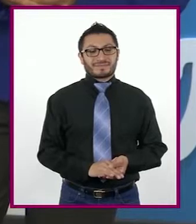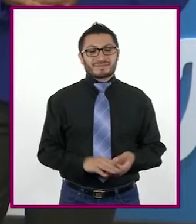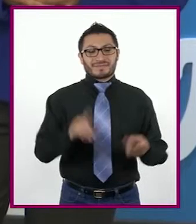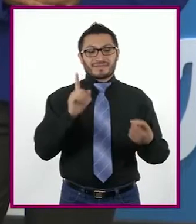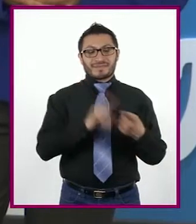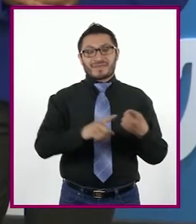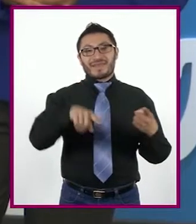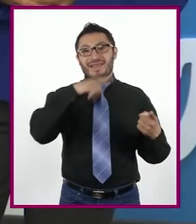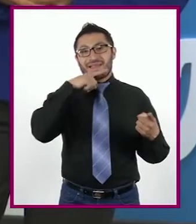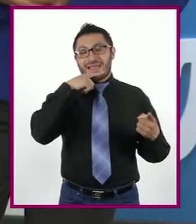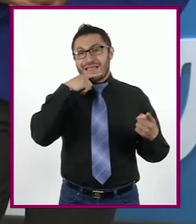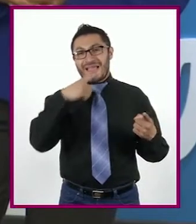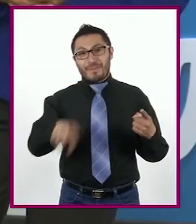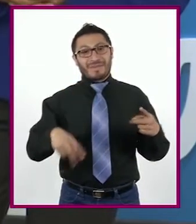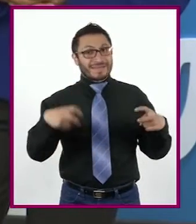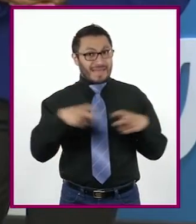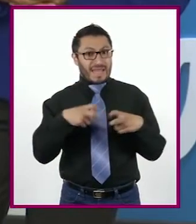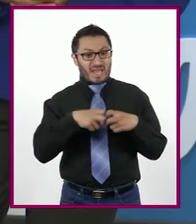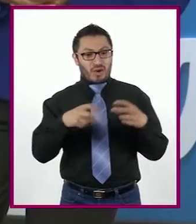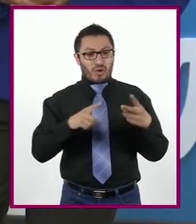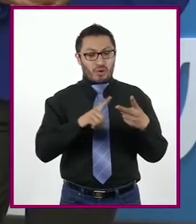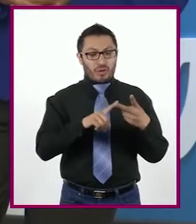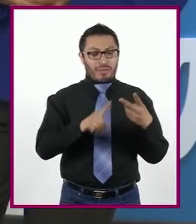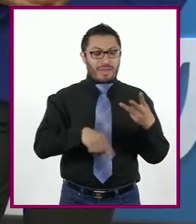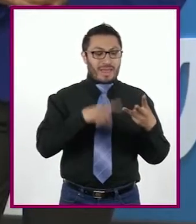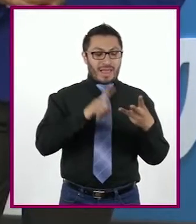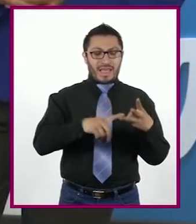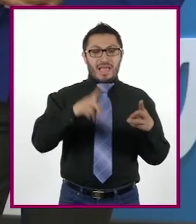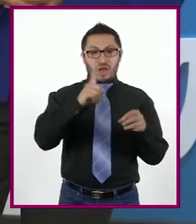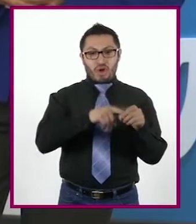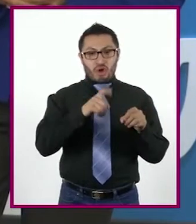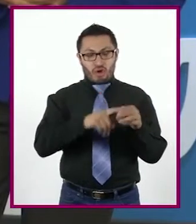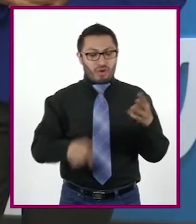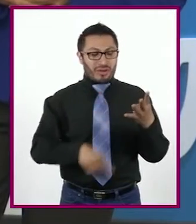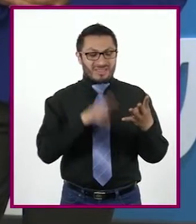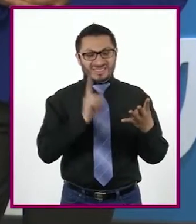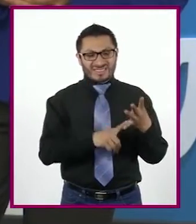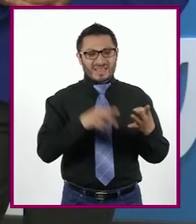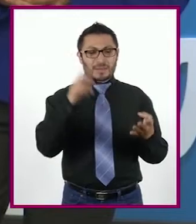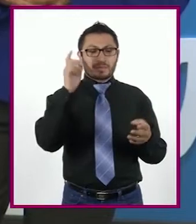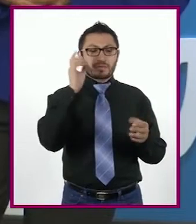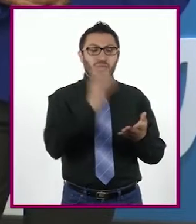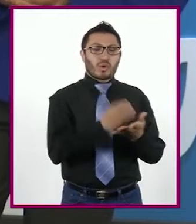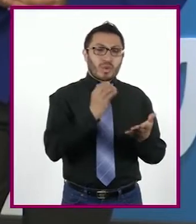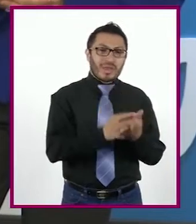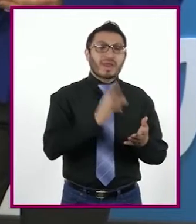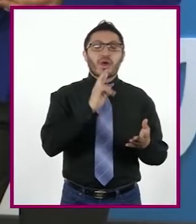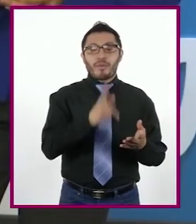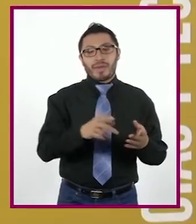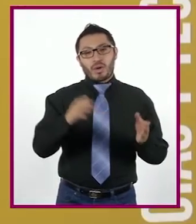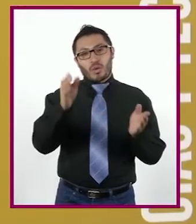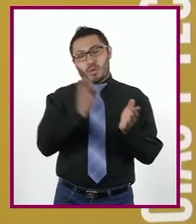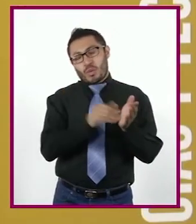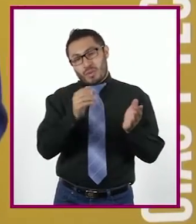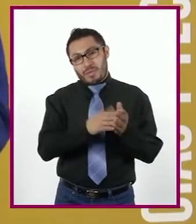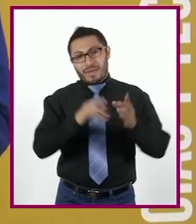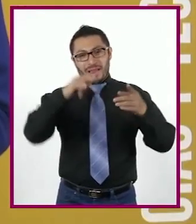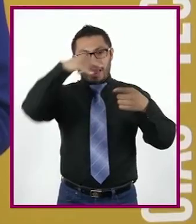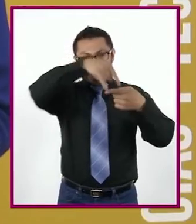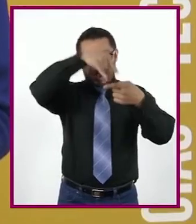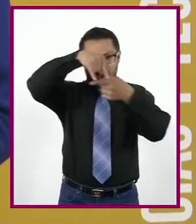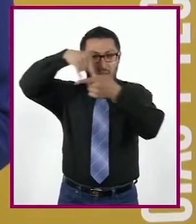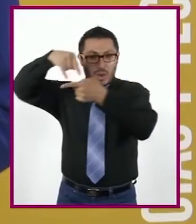lápiz y goma, colores y cuaderno, de preferencia de hojas cuadriculadas.